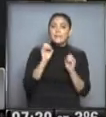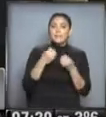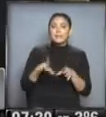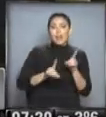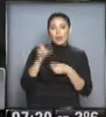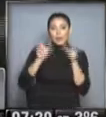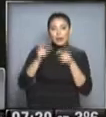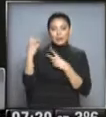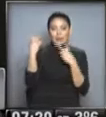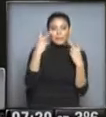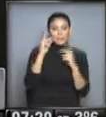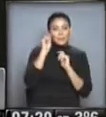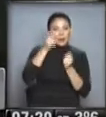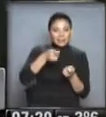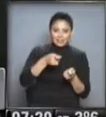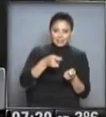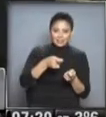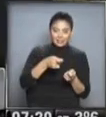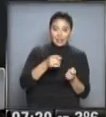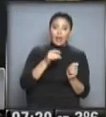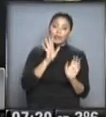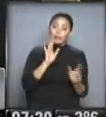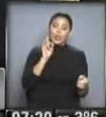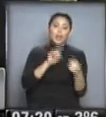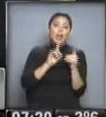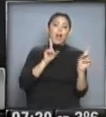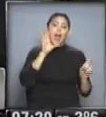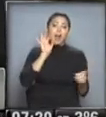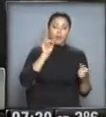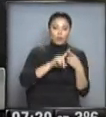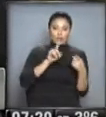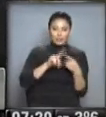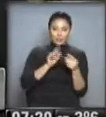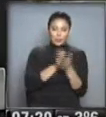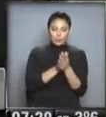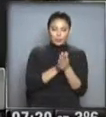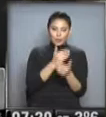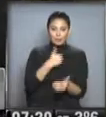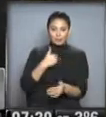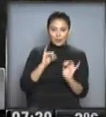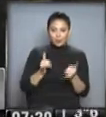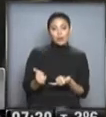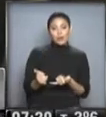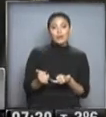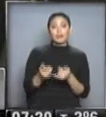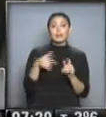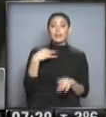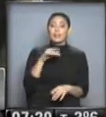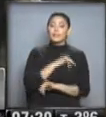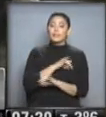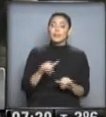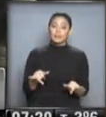algunas personas de visita y tener tal vez algún contacto con la joven madre. Lo cierto es que hay que